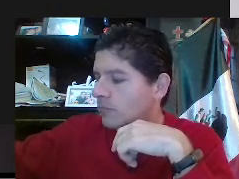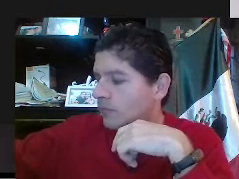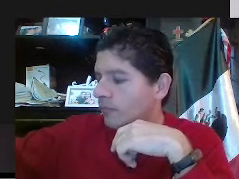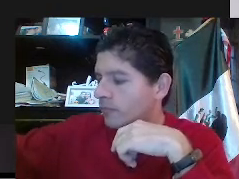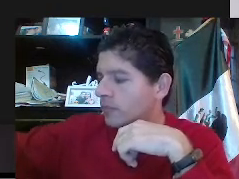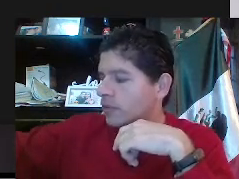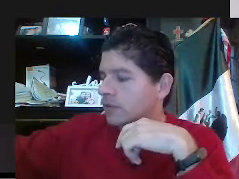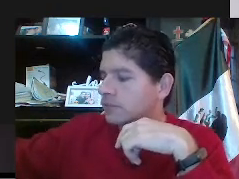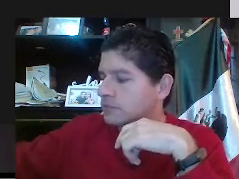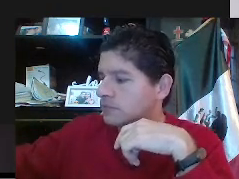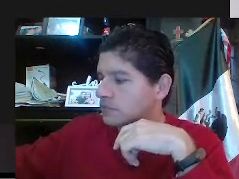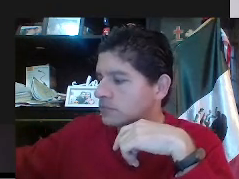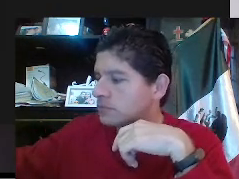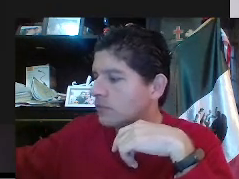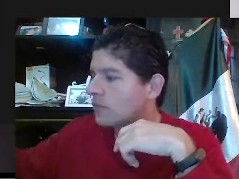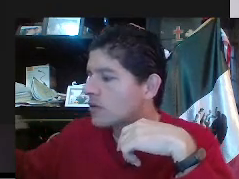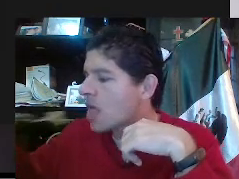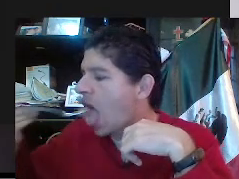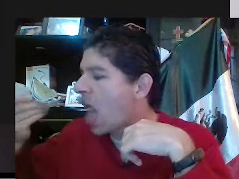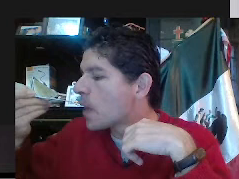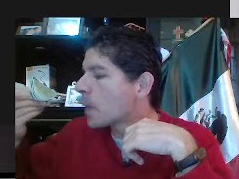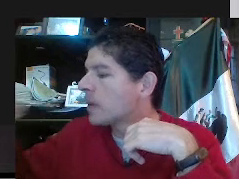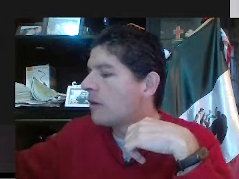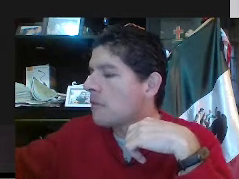servicio y poder llevarla a todos los hogares.